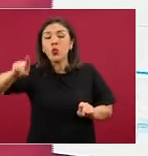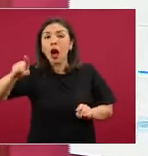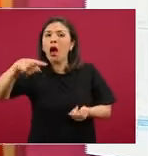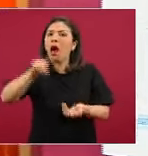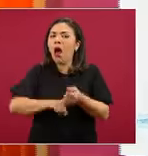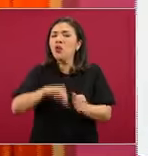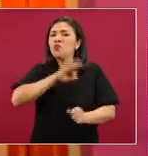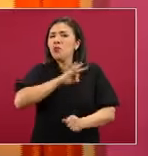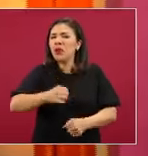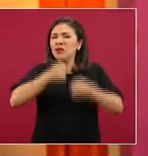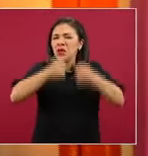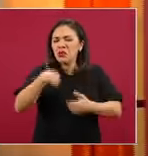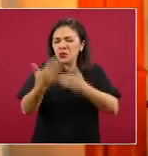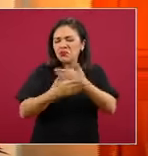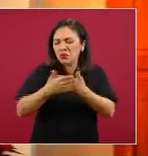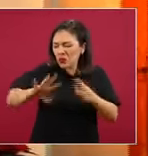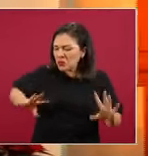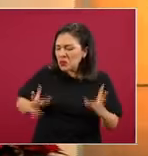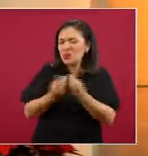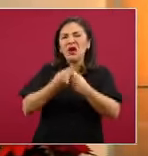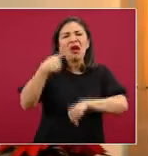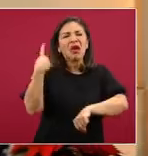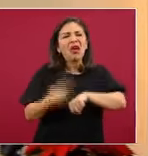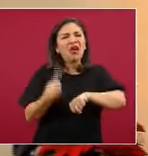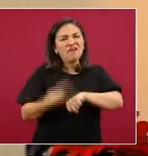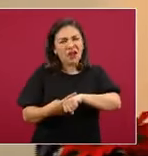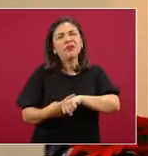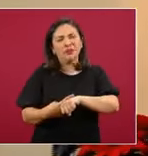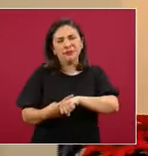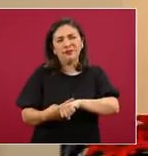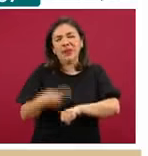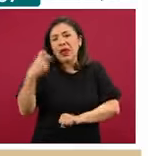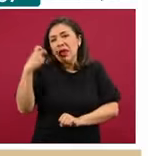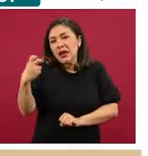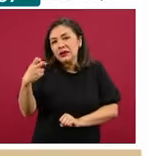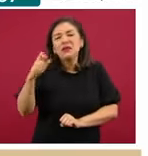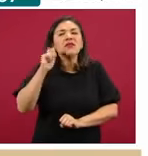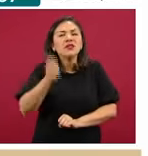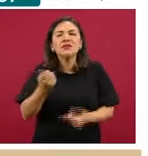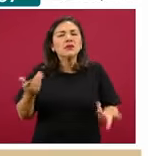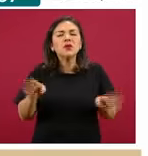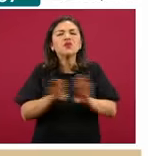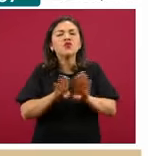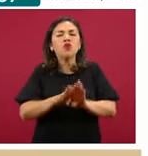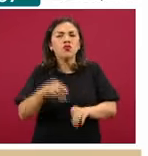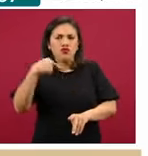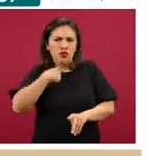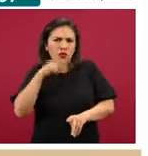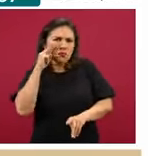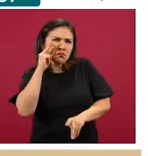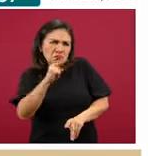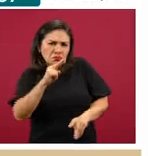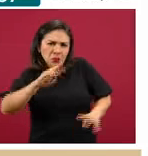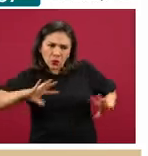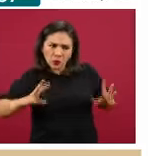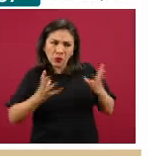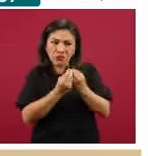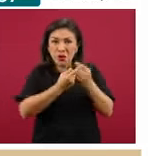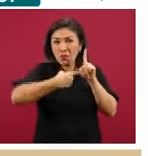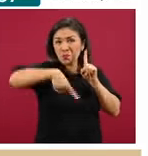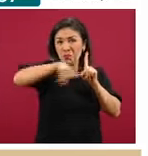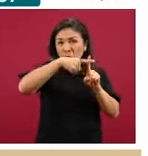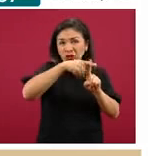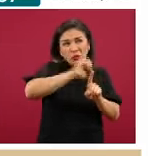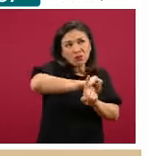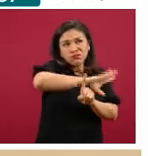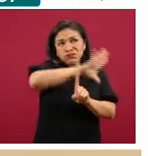estimados. Y es importante recordar que los casos estimados lo que hacemos es incluir o sumarle a los casos